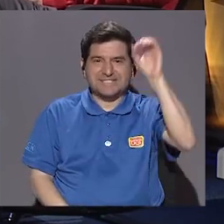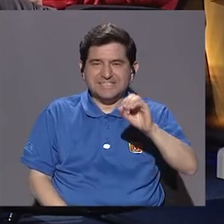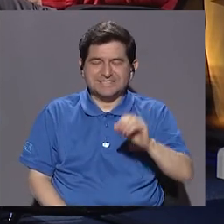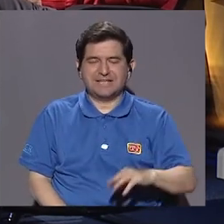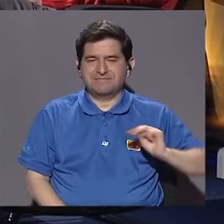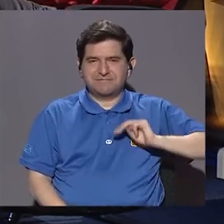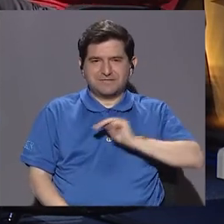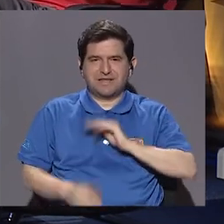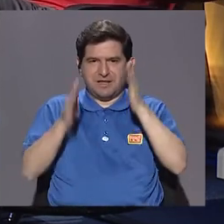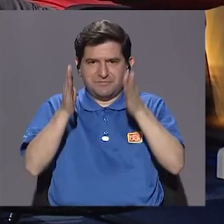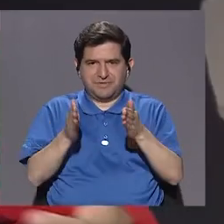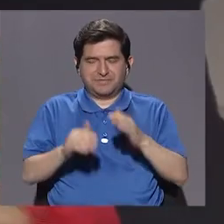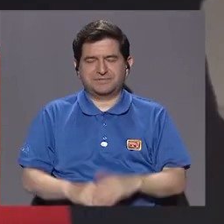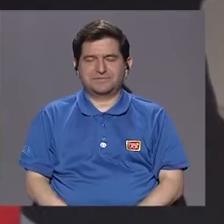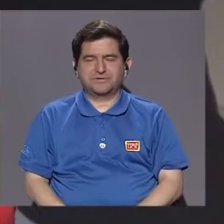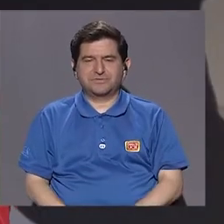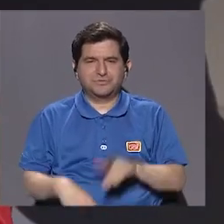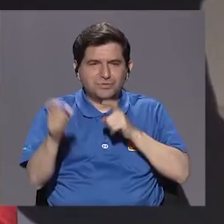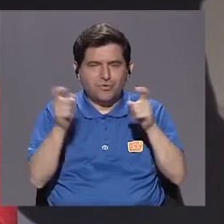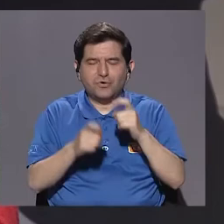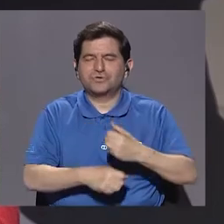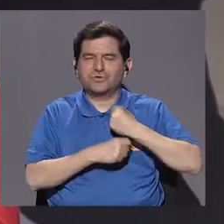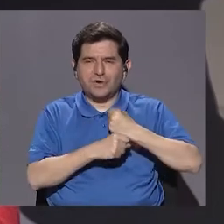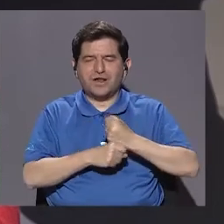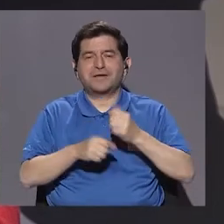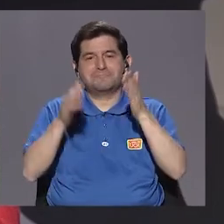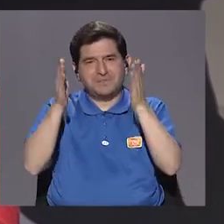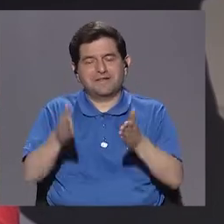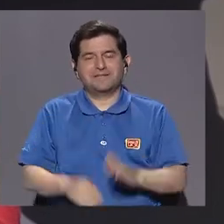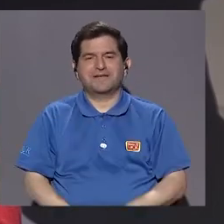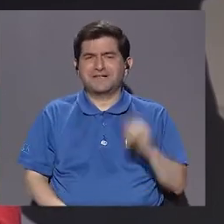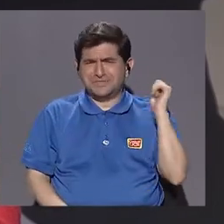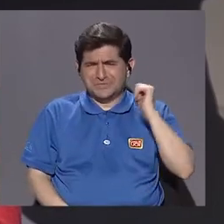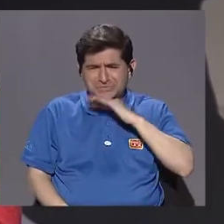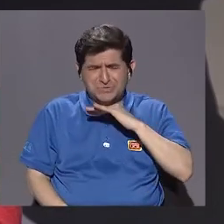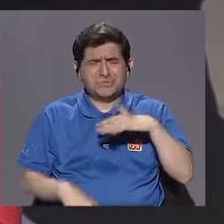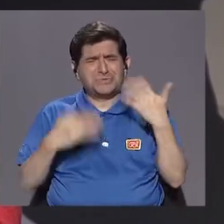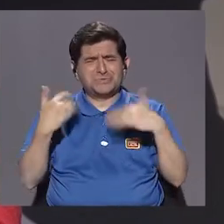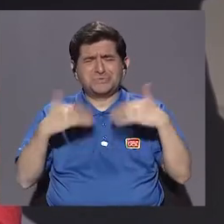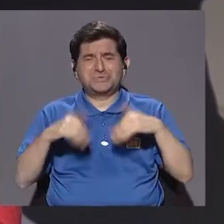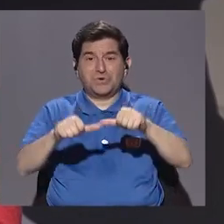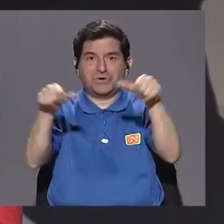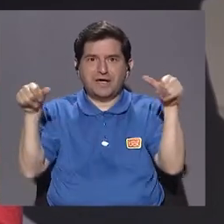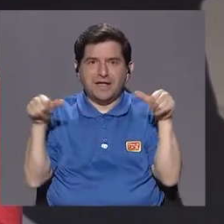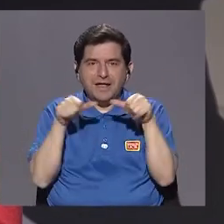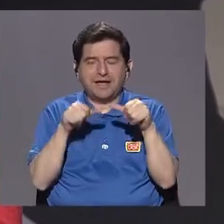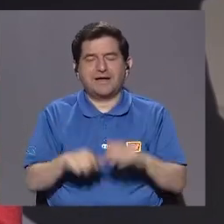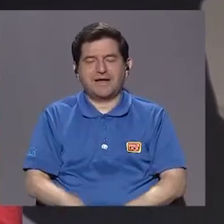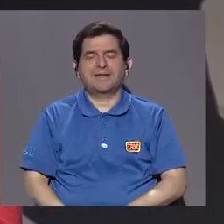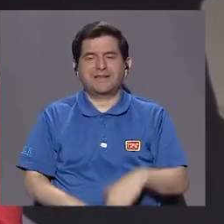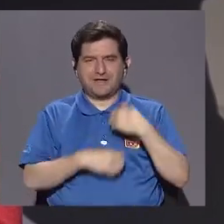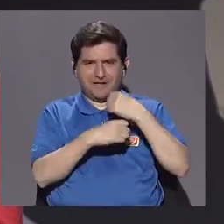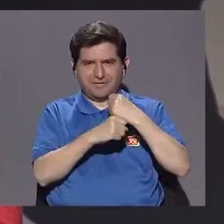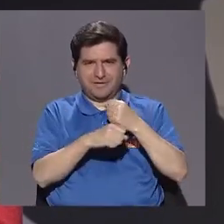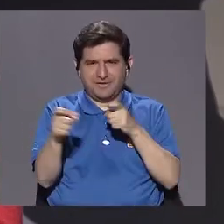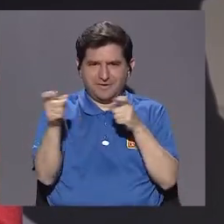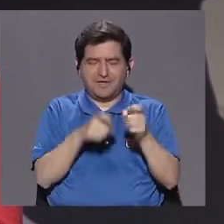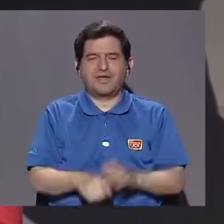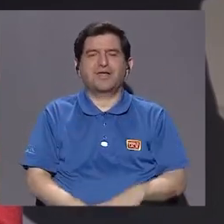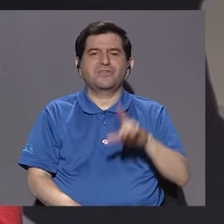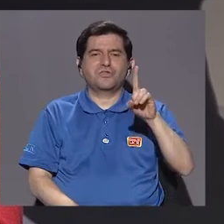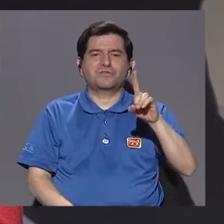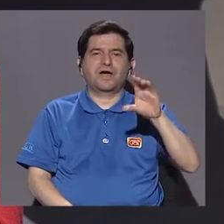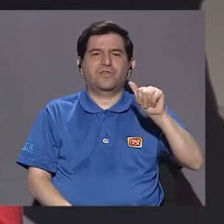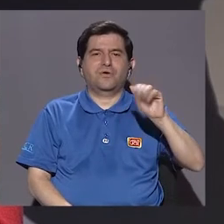ministerios quienes están controlando en los militares eso hay una alta corrupción en un en un sector de los militares que dirige diosdado cabello